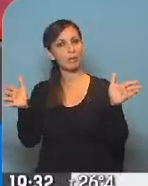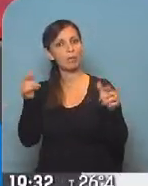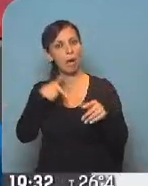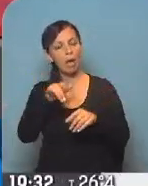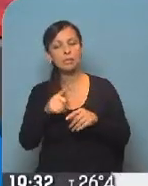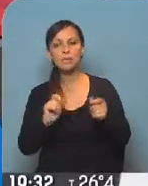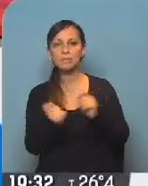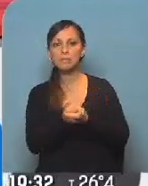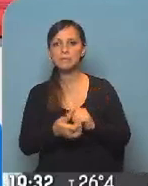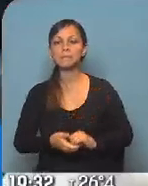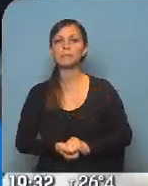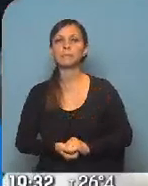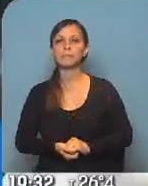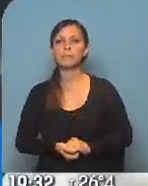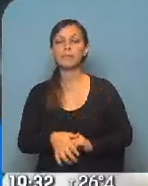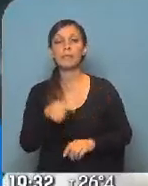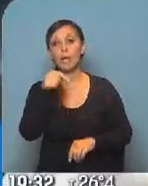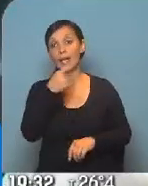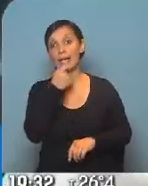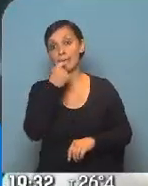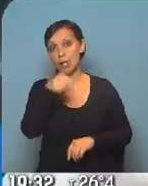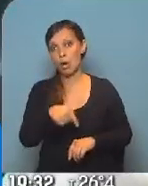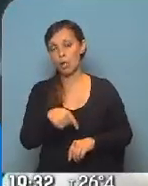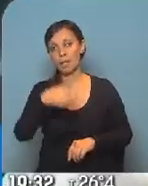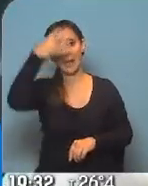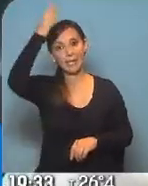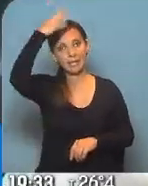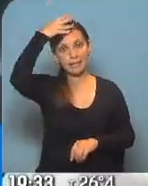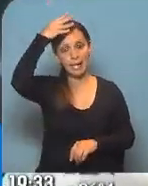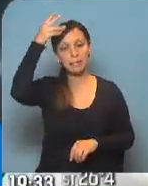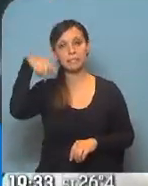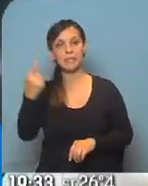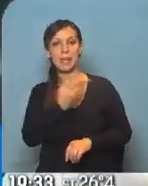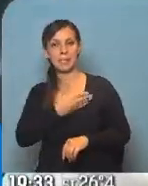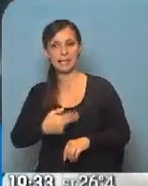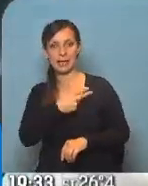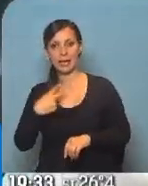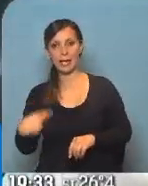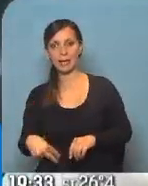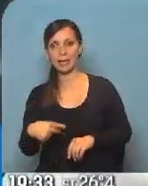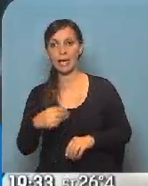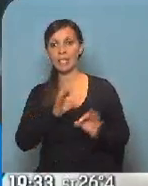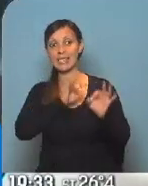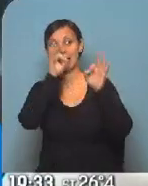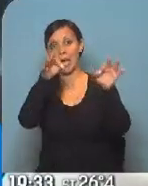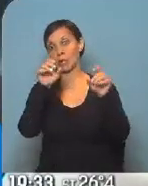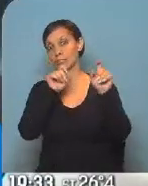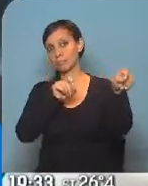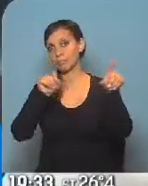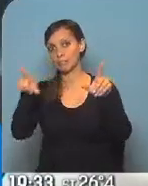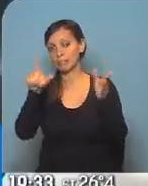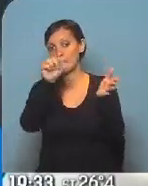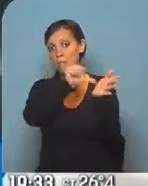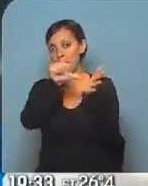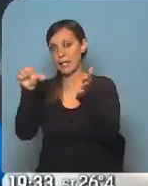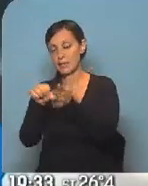Más allá de la Argentina, hoy por ejemplo hablaron tanto Trump como Xi Jinping al llegar a sus países y destacaron la importancia de la reunión que tuvieron